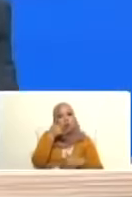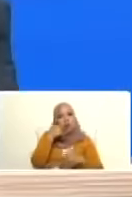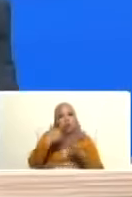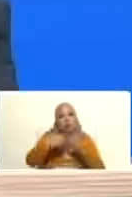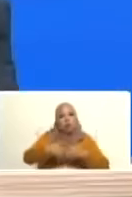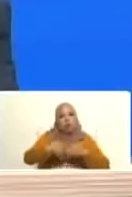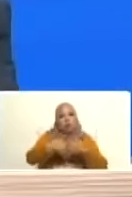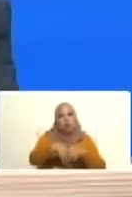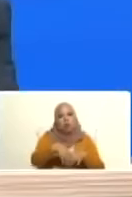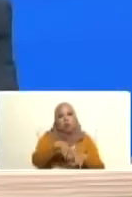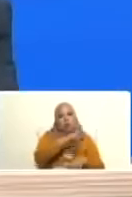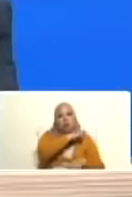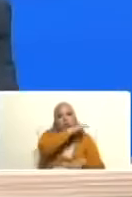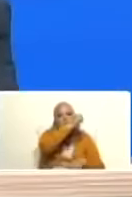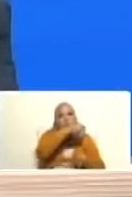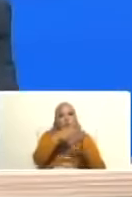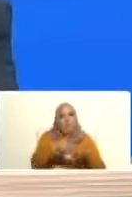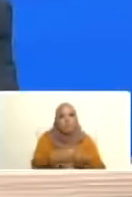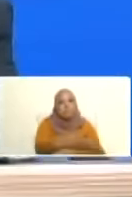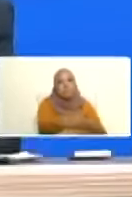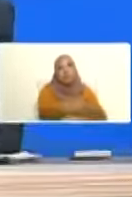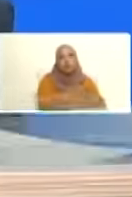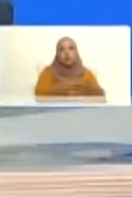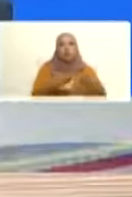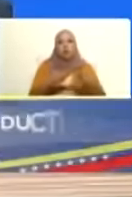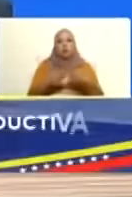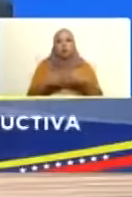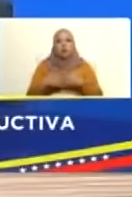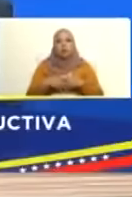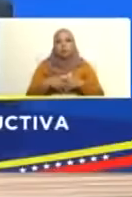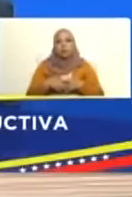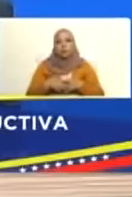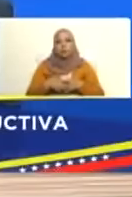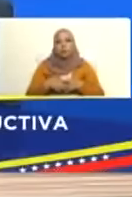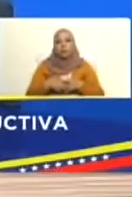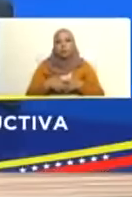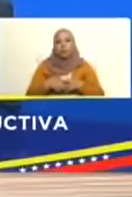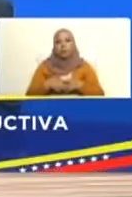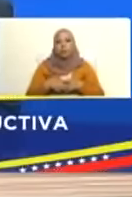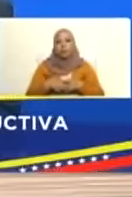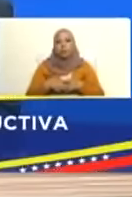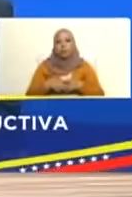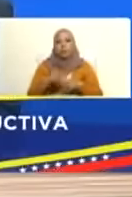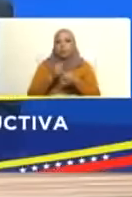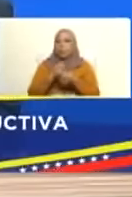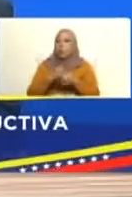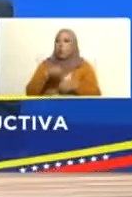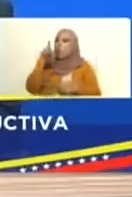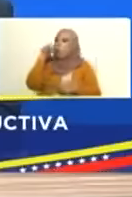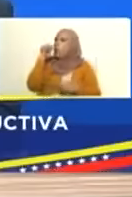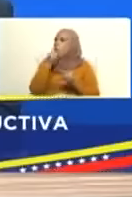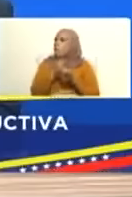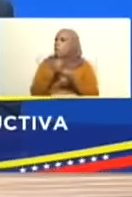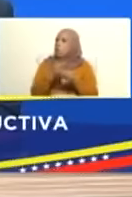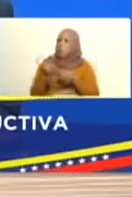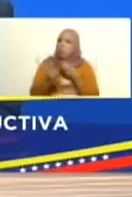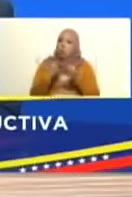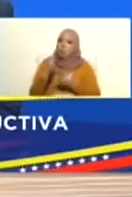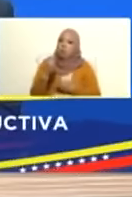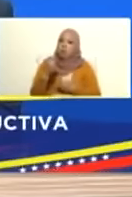tal. ¿Ah? A veces llama a Nico. Mira, Nico, dile a tu papá tal cosa, y entonces Nico me